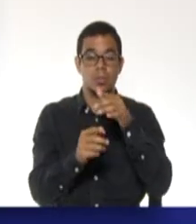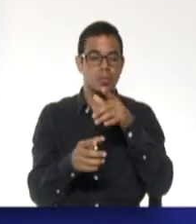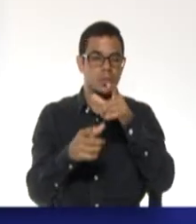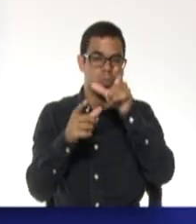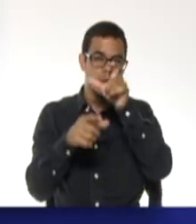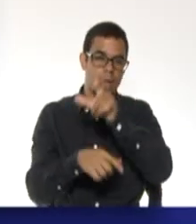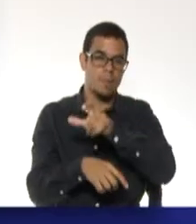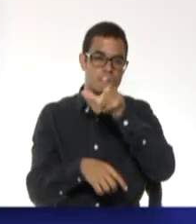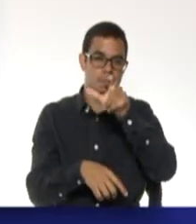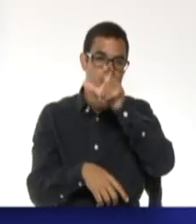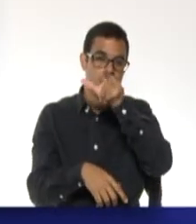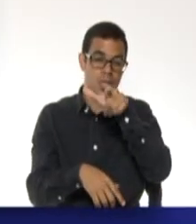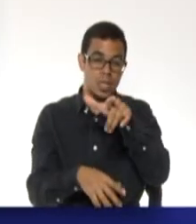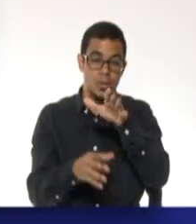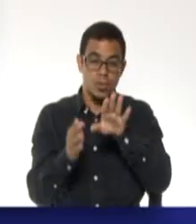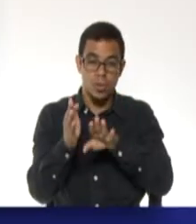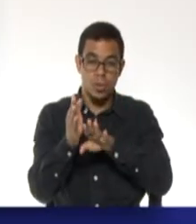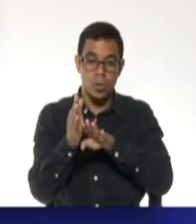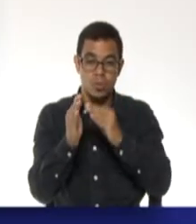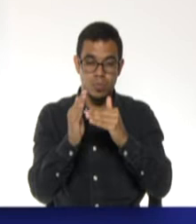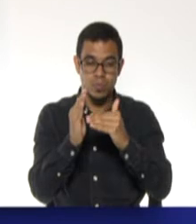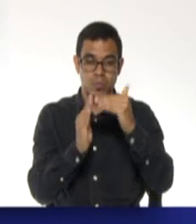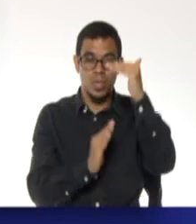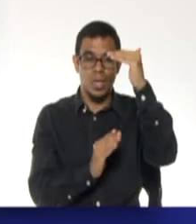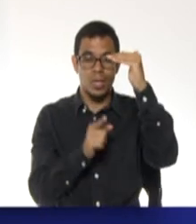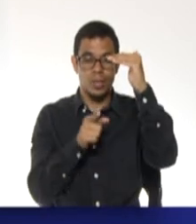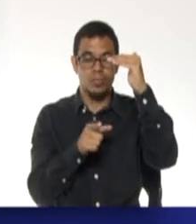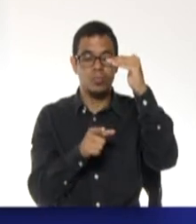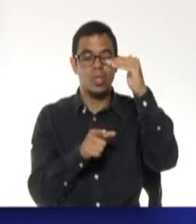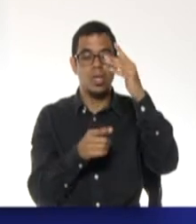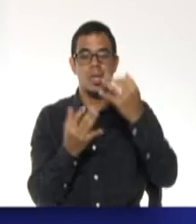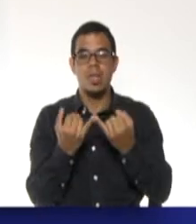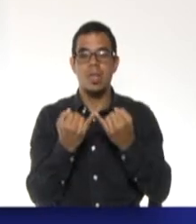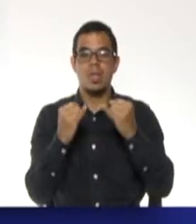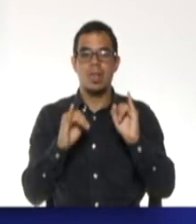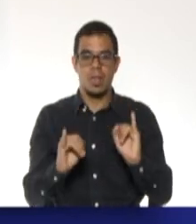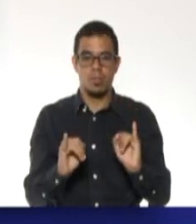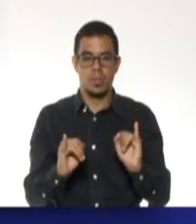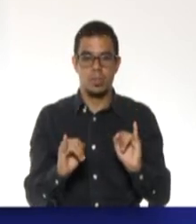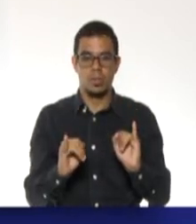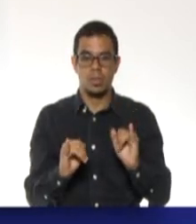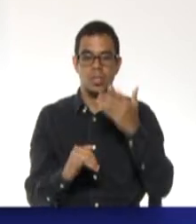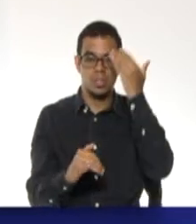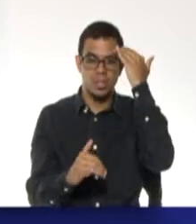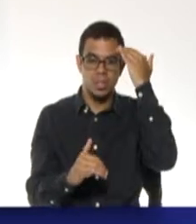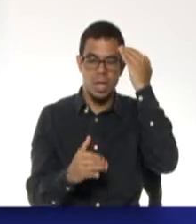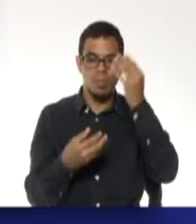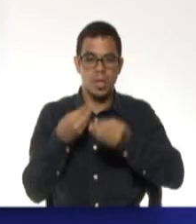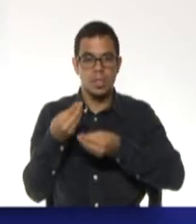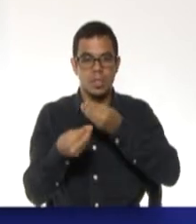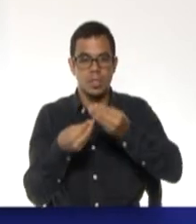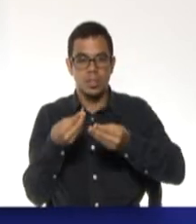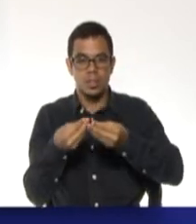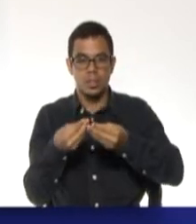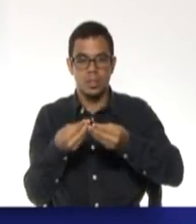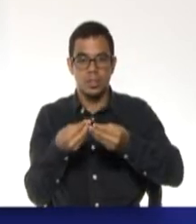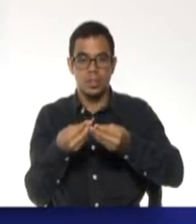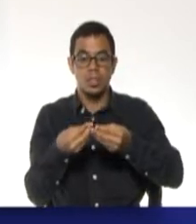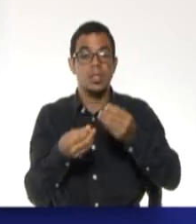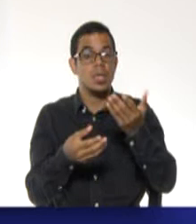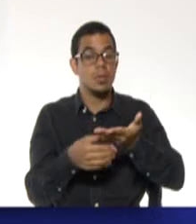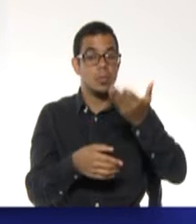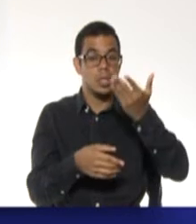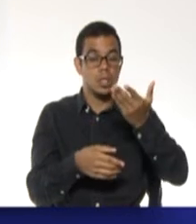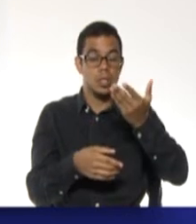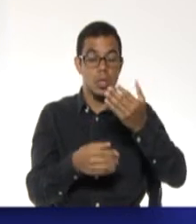personas independientes, personas autónomas. Por eso es muy importante que desde nuestros hogares, con